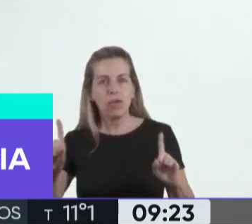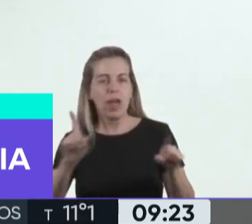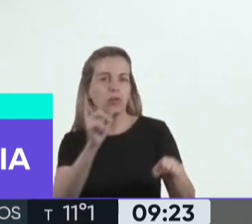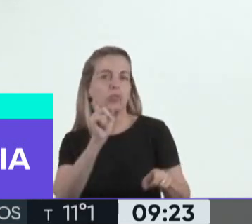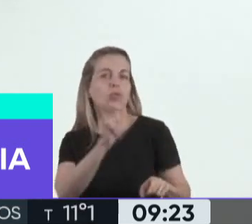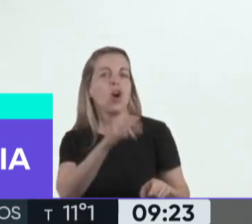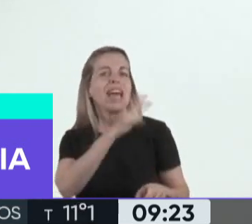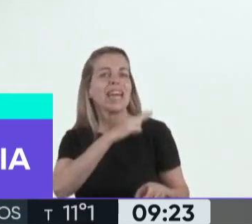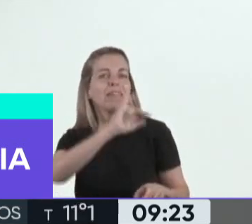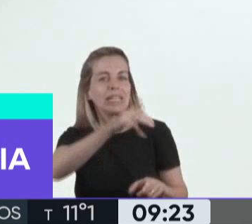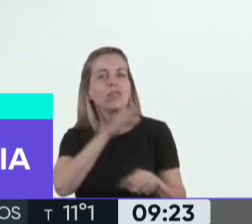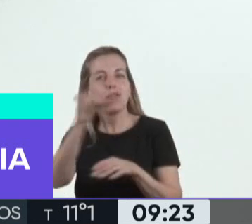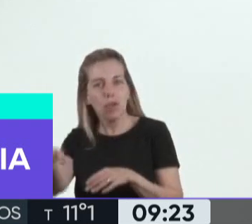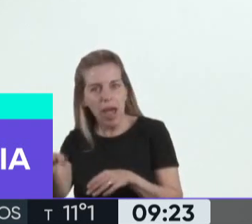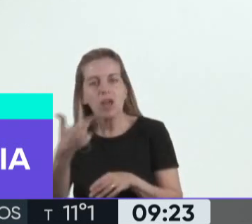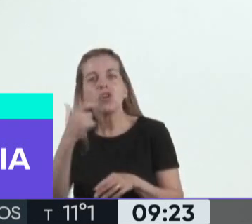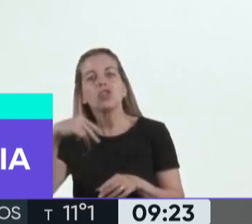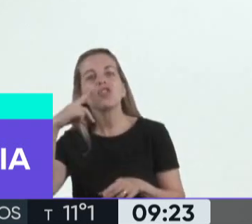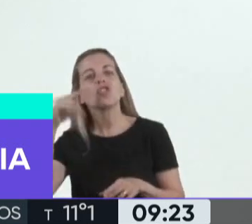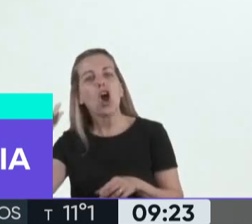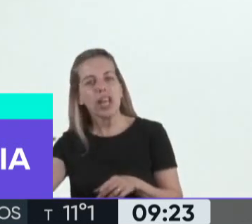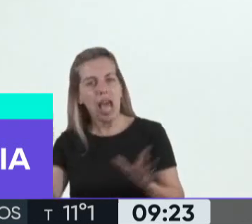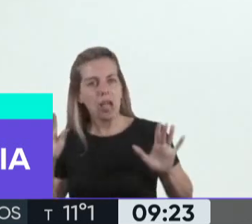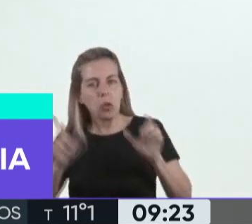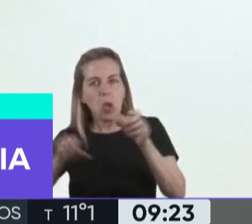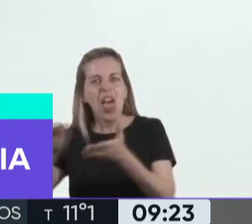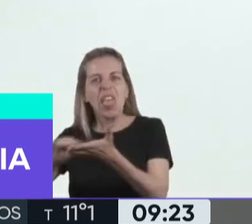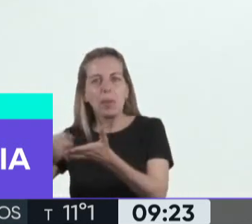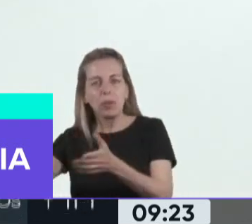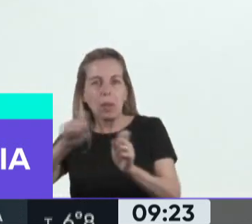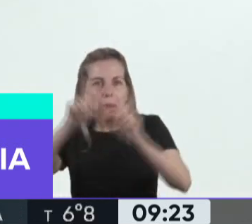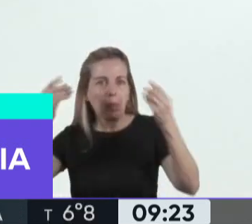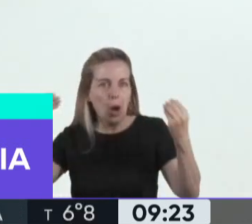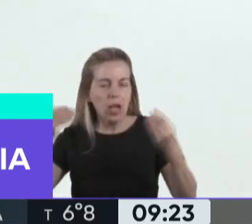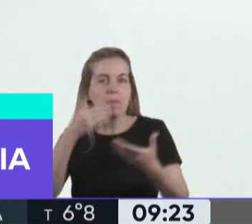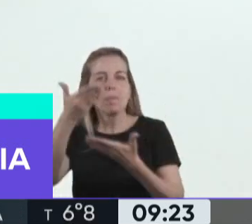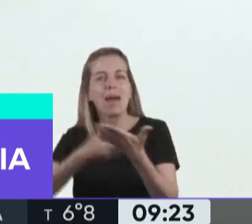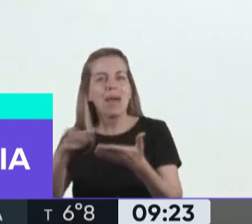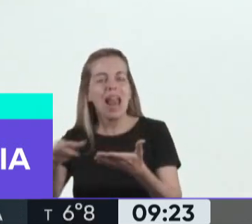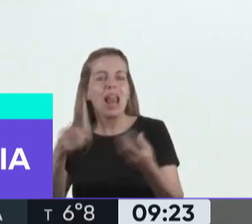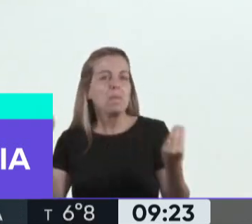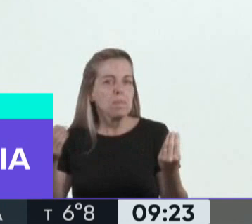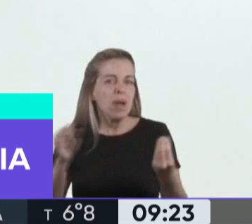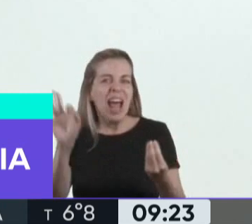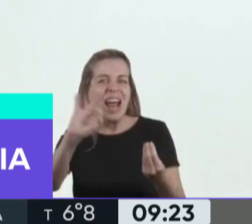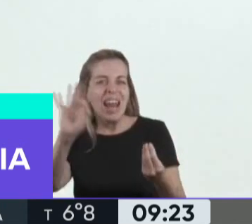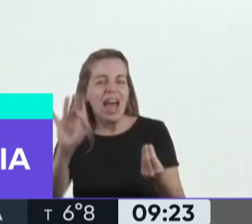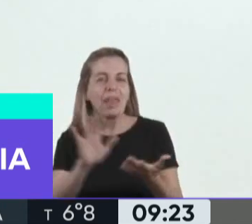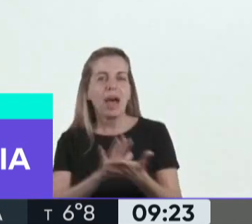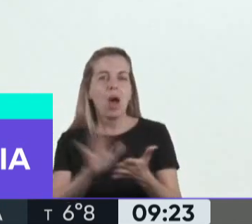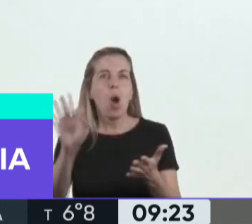Sonia Tarragona, y sorprendió porque no llevó ningún papel, ninguna,